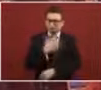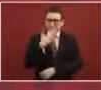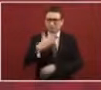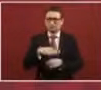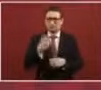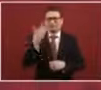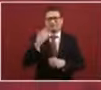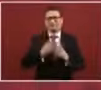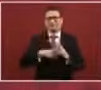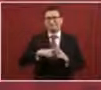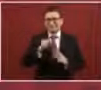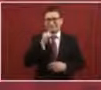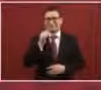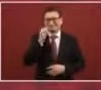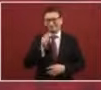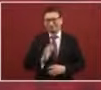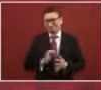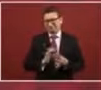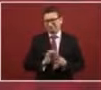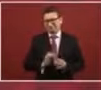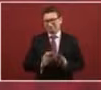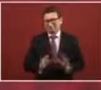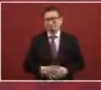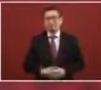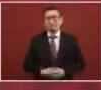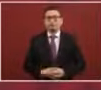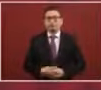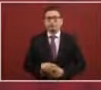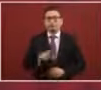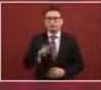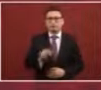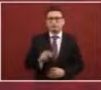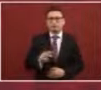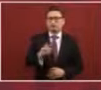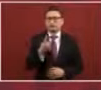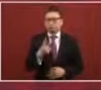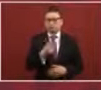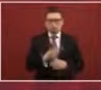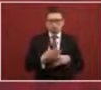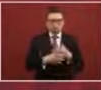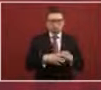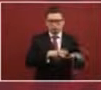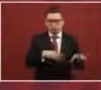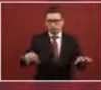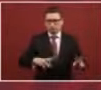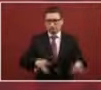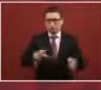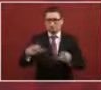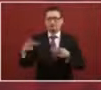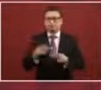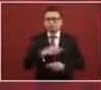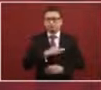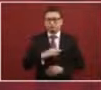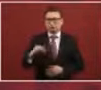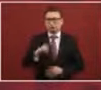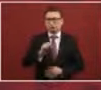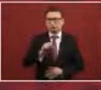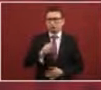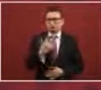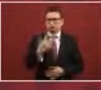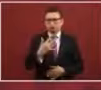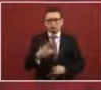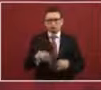fue la subasta de ayer. De los 82 lotes a la venta, se lograron comercializar